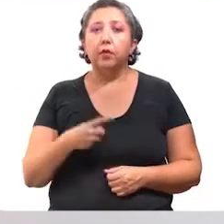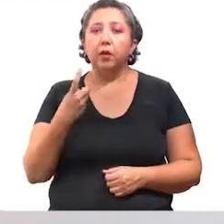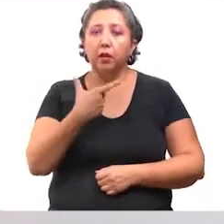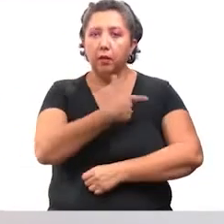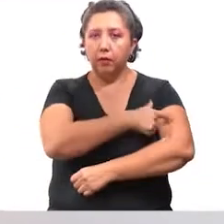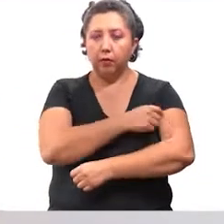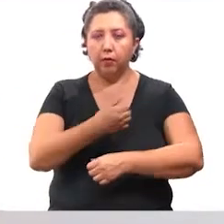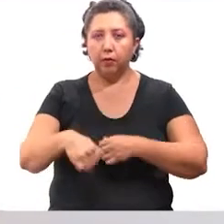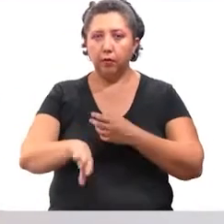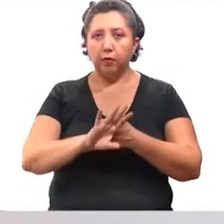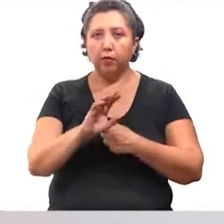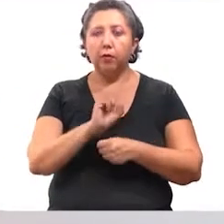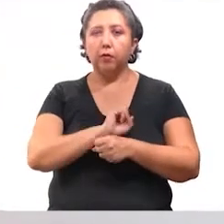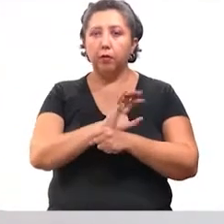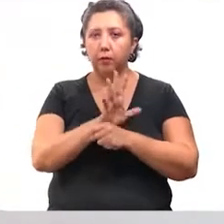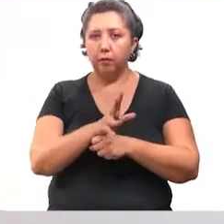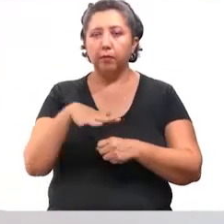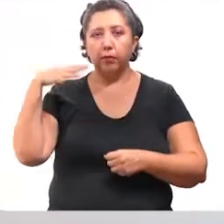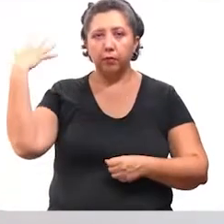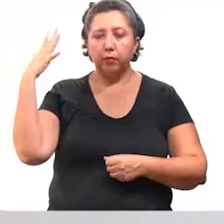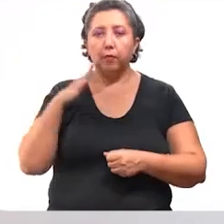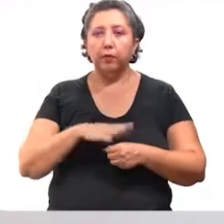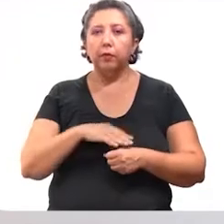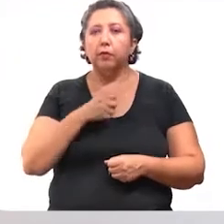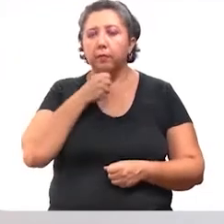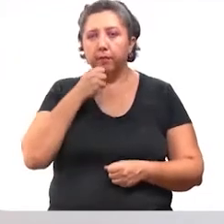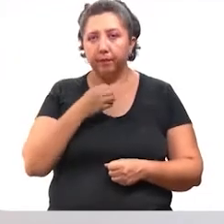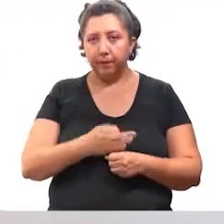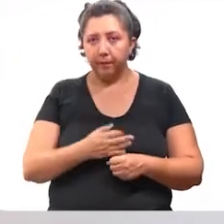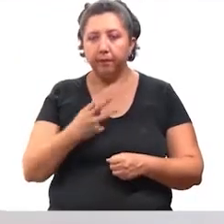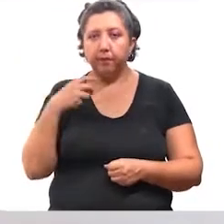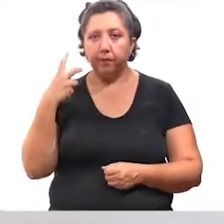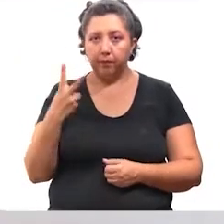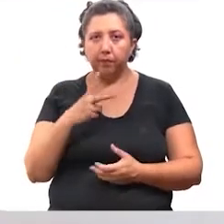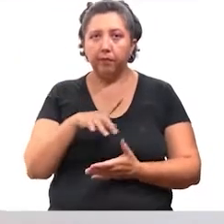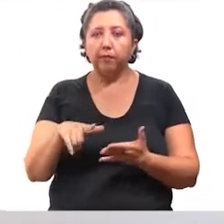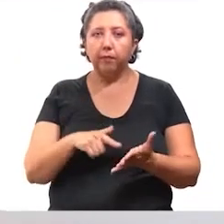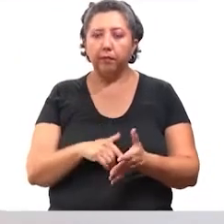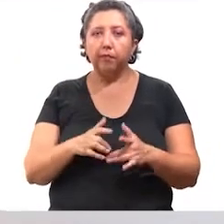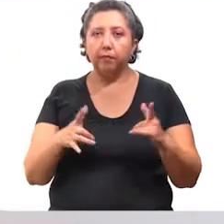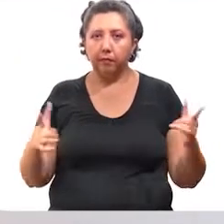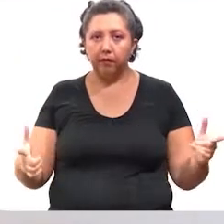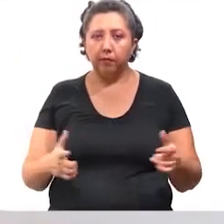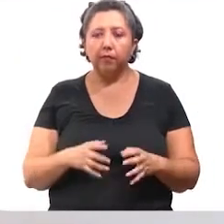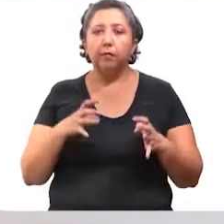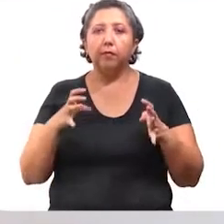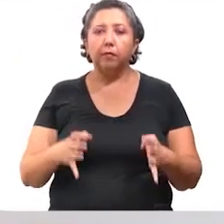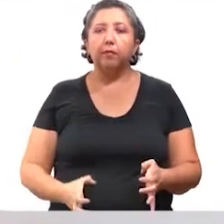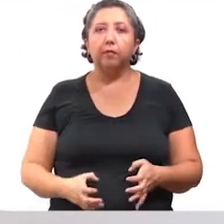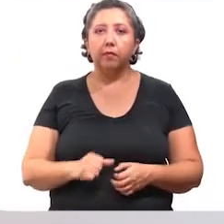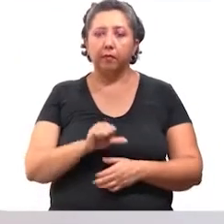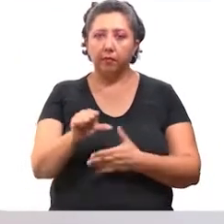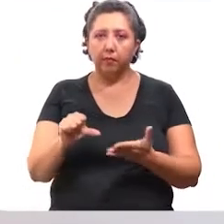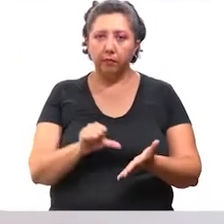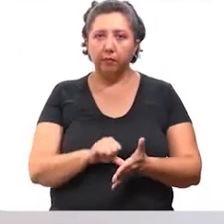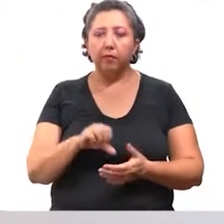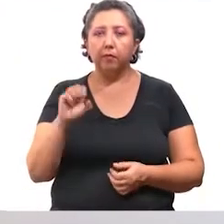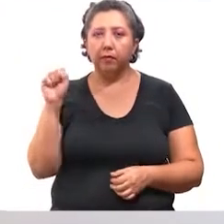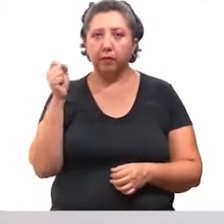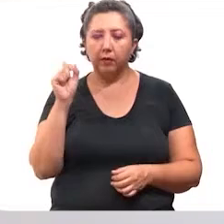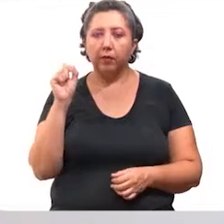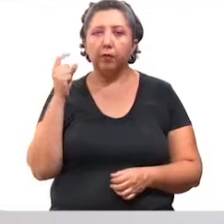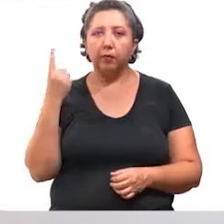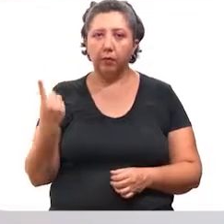de la vacuna contra el coronavirus para adultos mayores en los dos macrocentros, ubicados en el Centro de